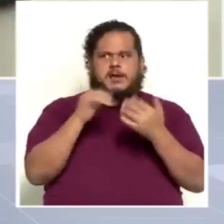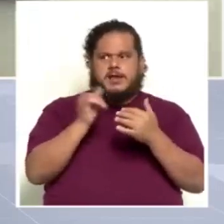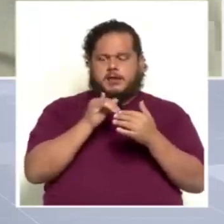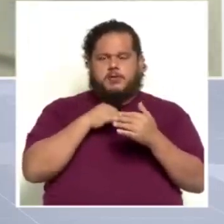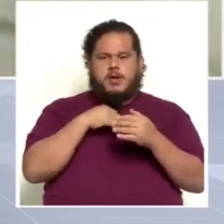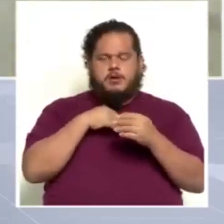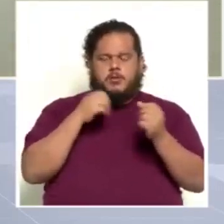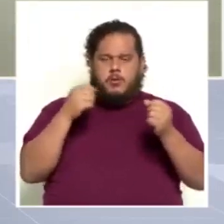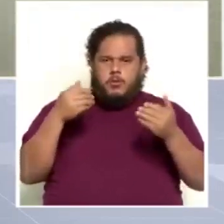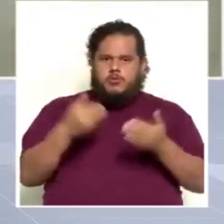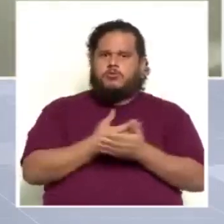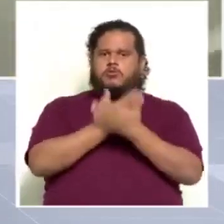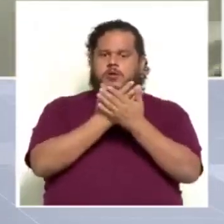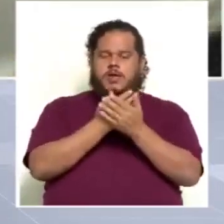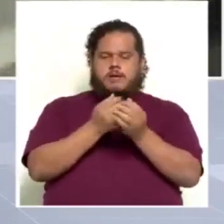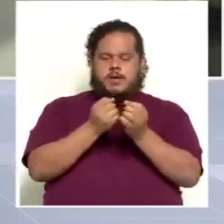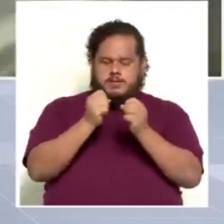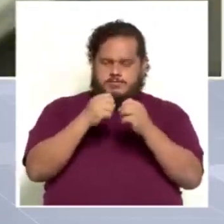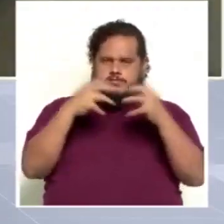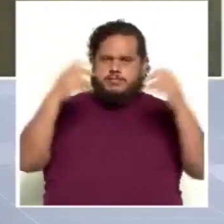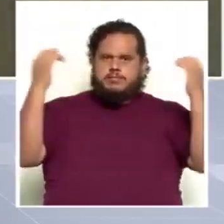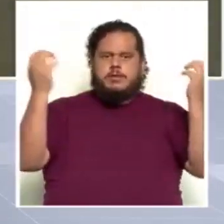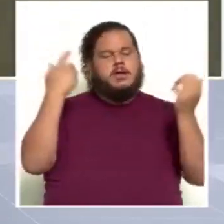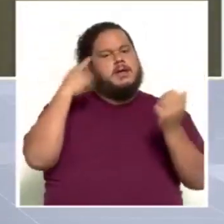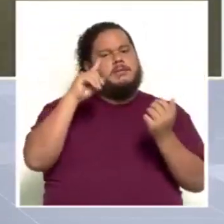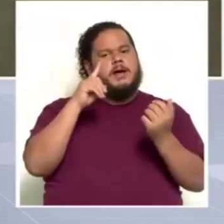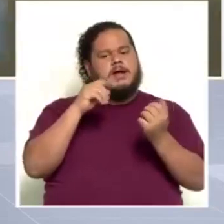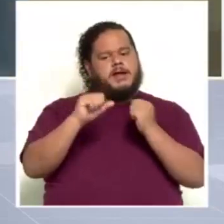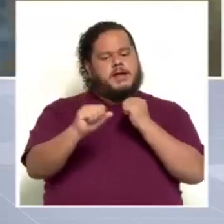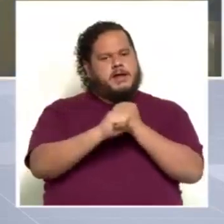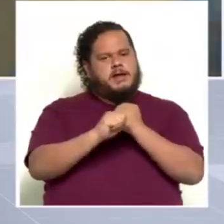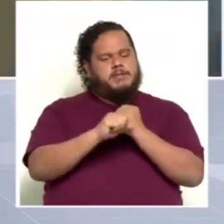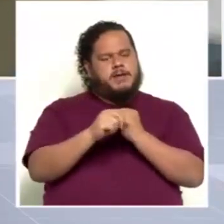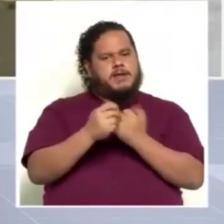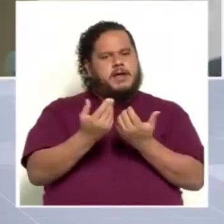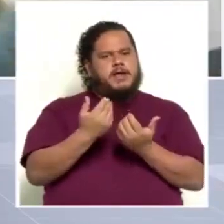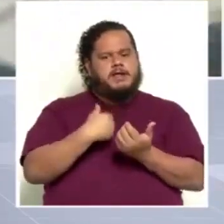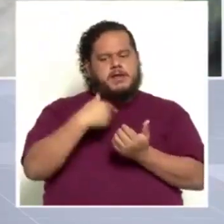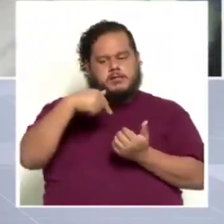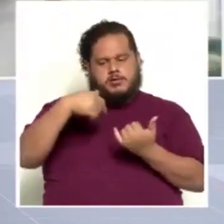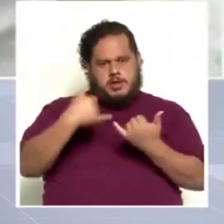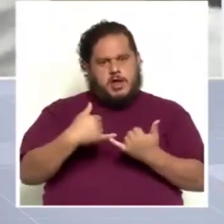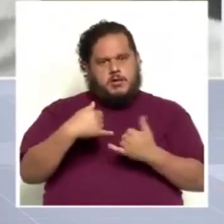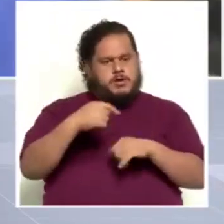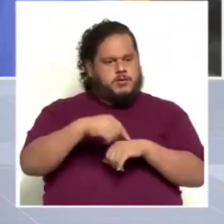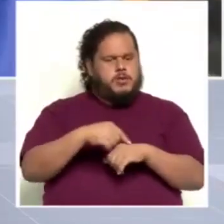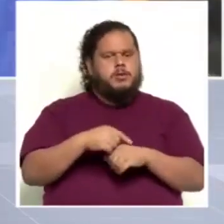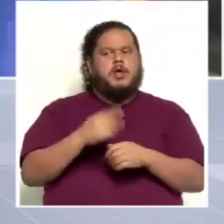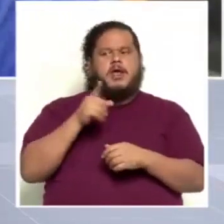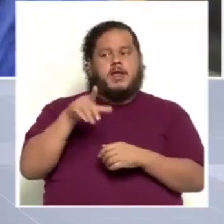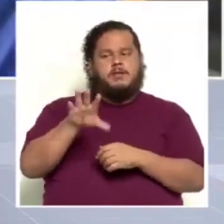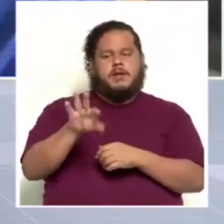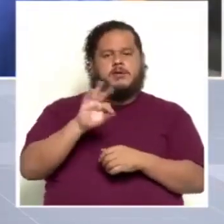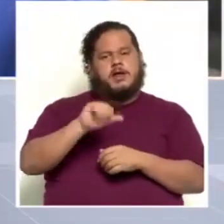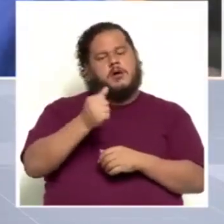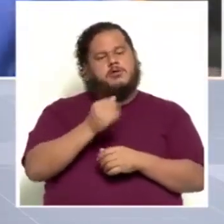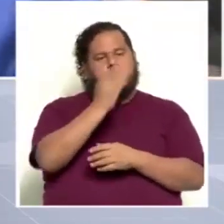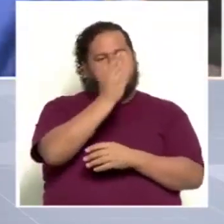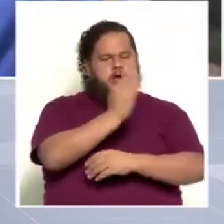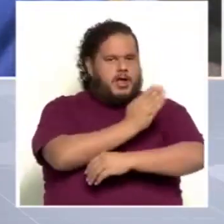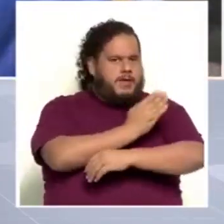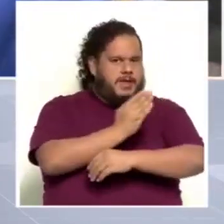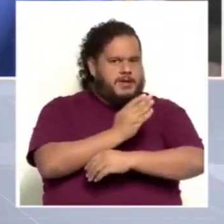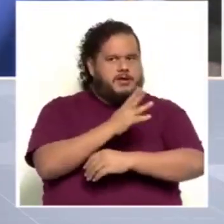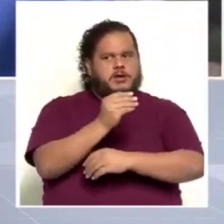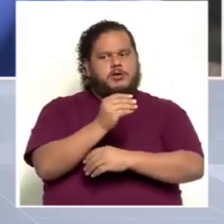y novedosa para la campaña electoral que estamos viviendo en este momento, también ahí va a encontrar otros padrinos u otros padres y madres